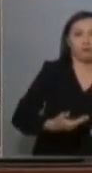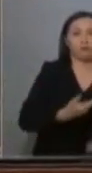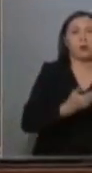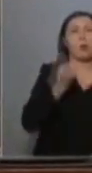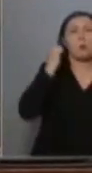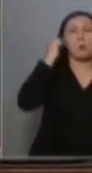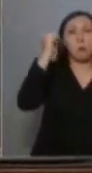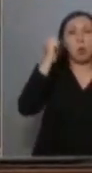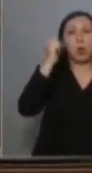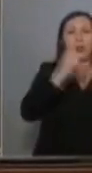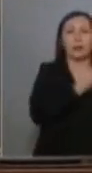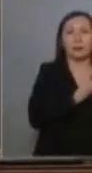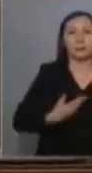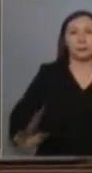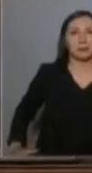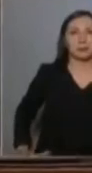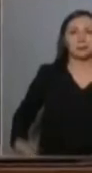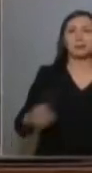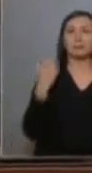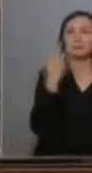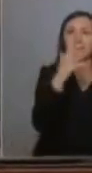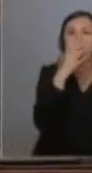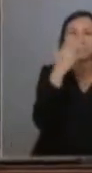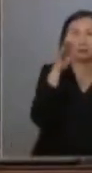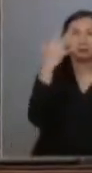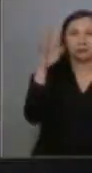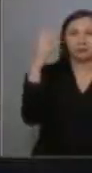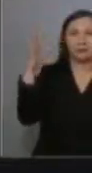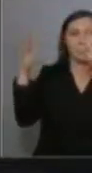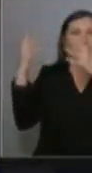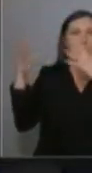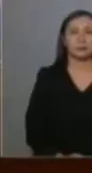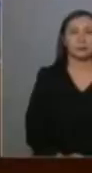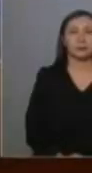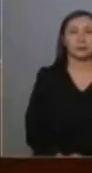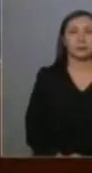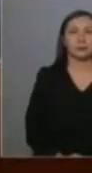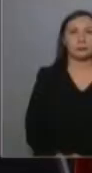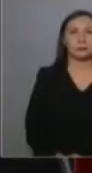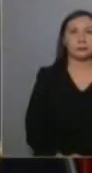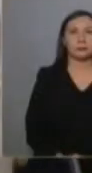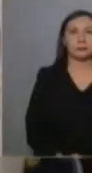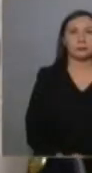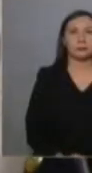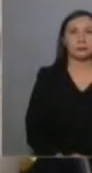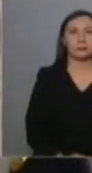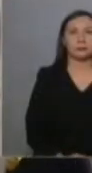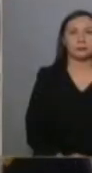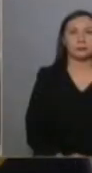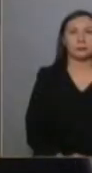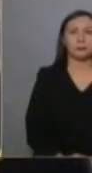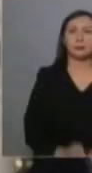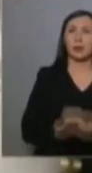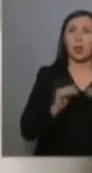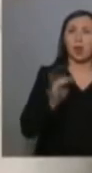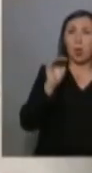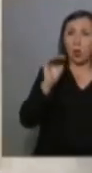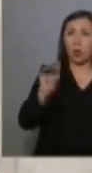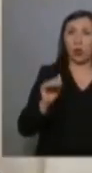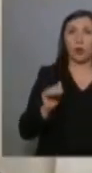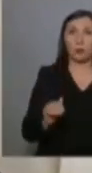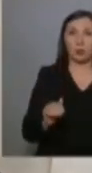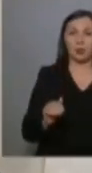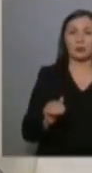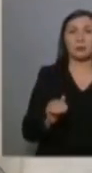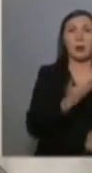propio presidente saliente prendió en una banda presidencial que Boric encargó a coser a un sindicato de costureras salido